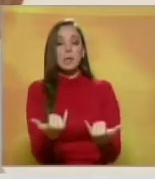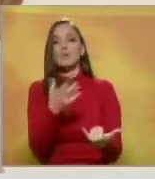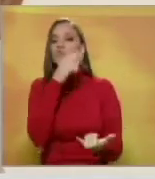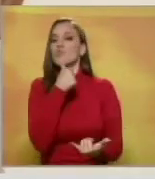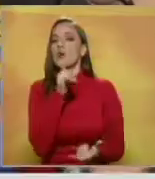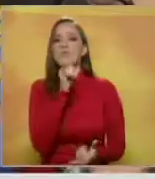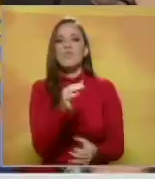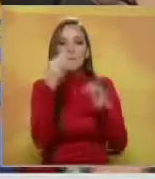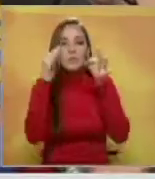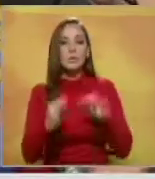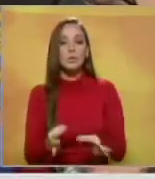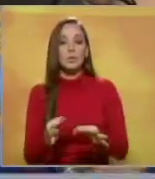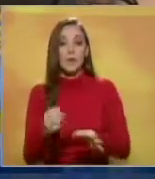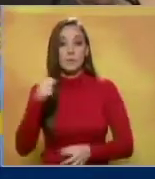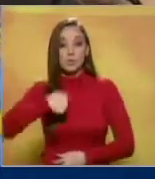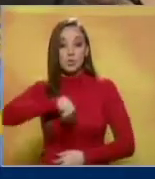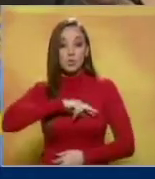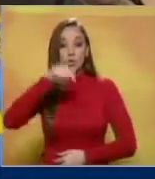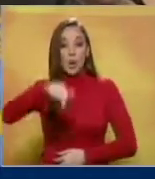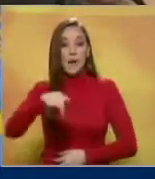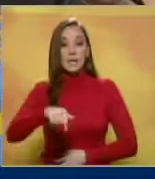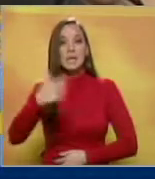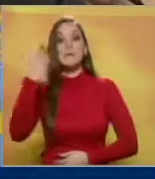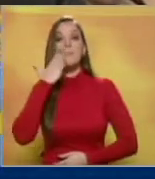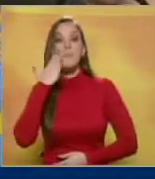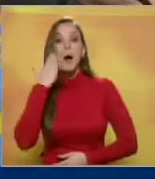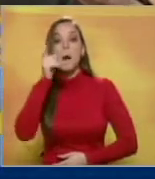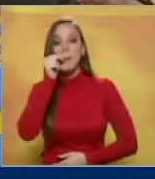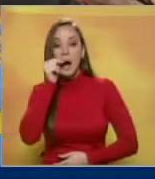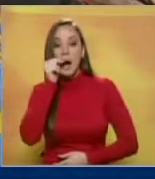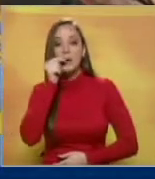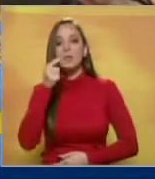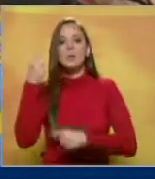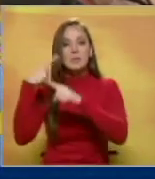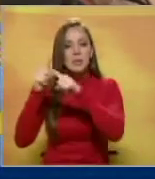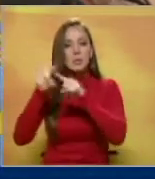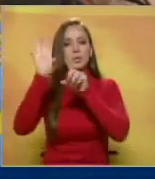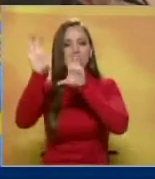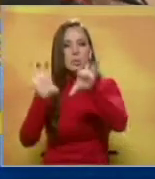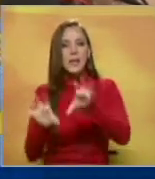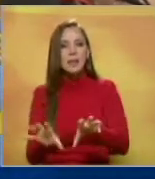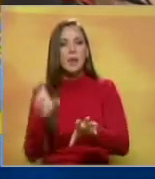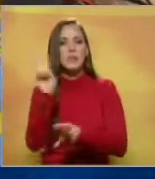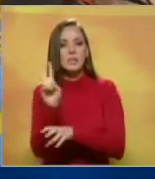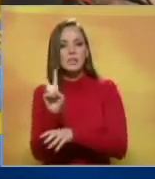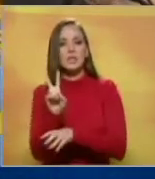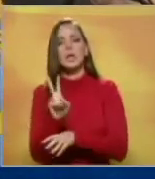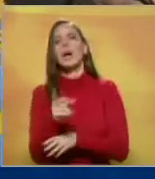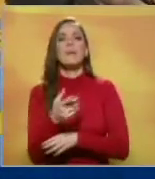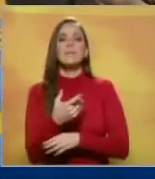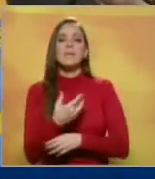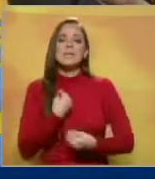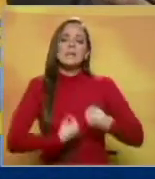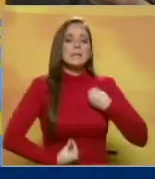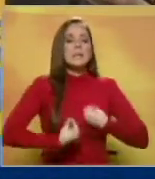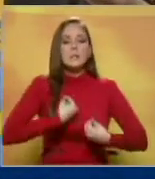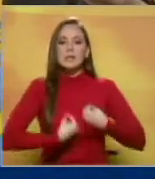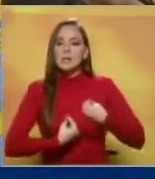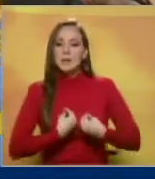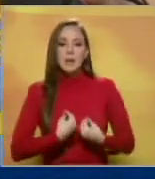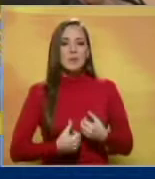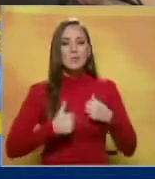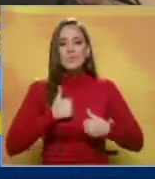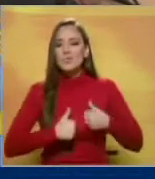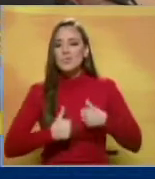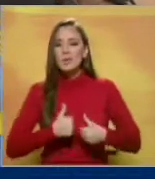precisa estamos aquí los padres de que del interior y tratando con una angustia muy grande tratando